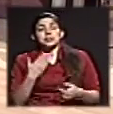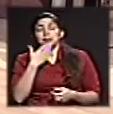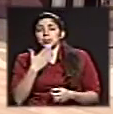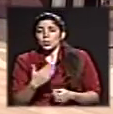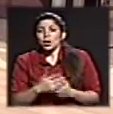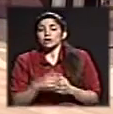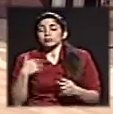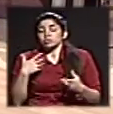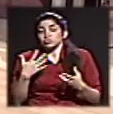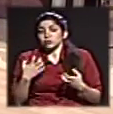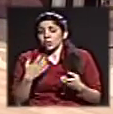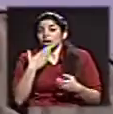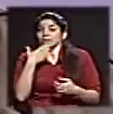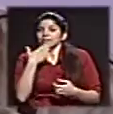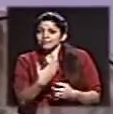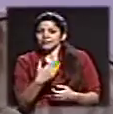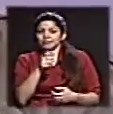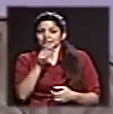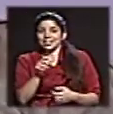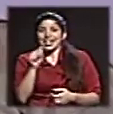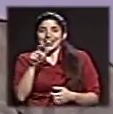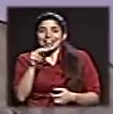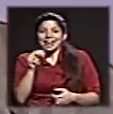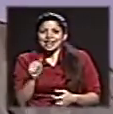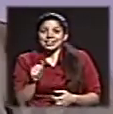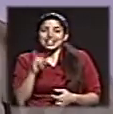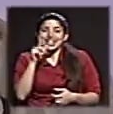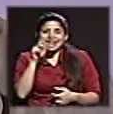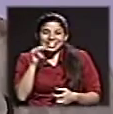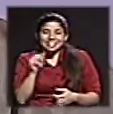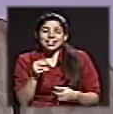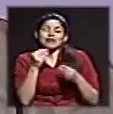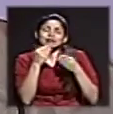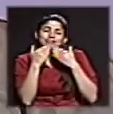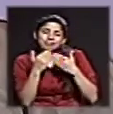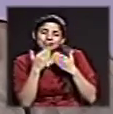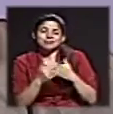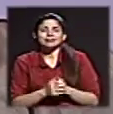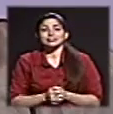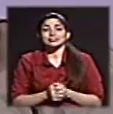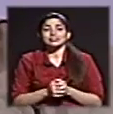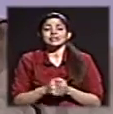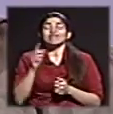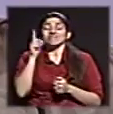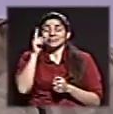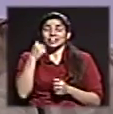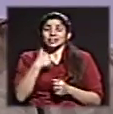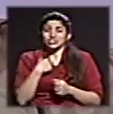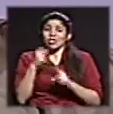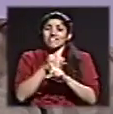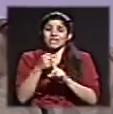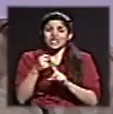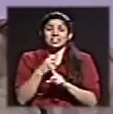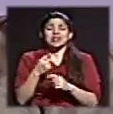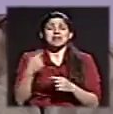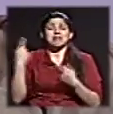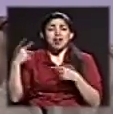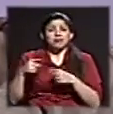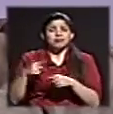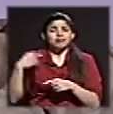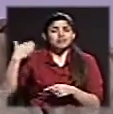Bueno, quiero agradecerle a Elenita, muchísimas gracias Elena. Obviamente que yo he sido víctima permanente de